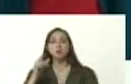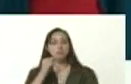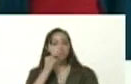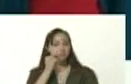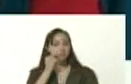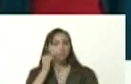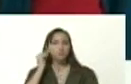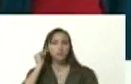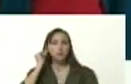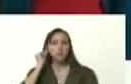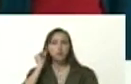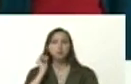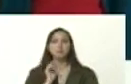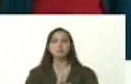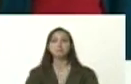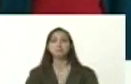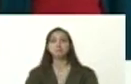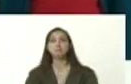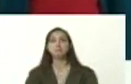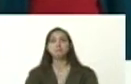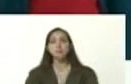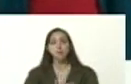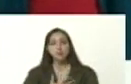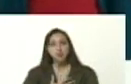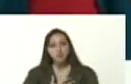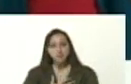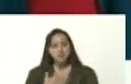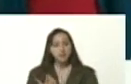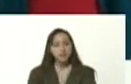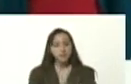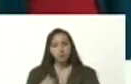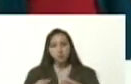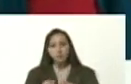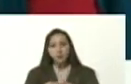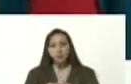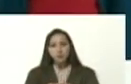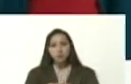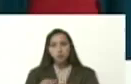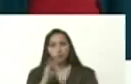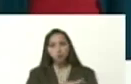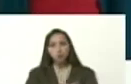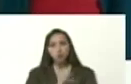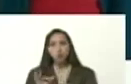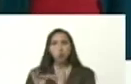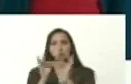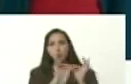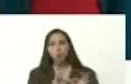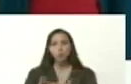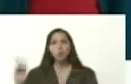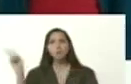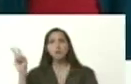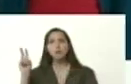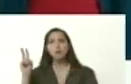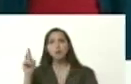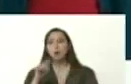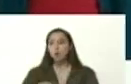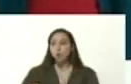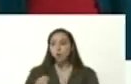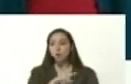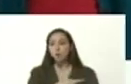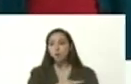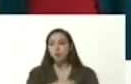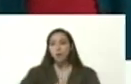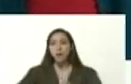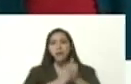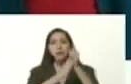venezolanas. Queridos hermanos del Partido Socialista Unido de Venezuela, quedan ustedes investidos de la autoridad como jefe